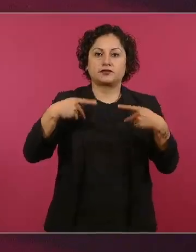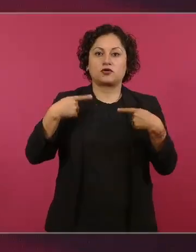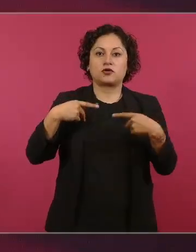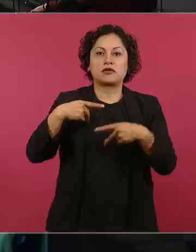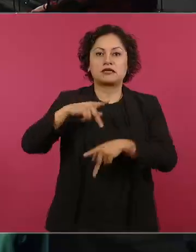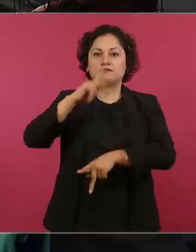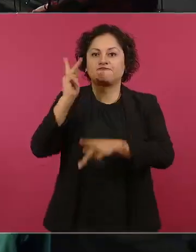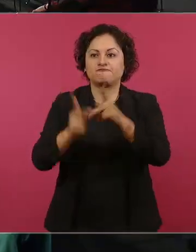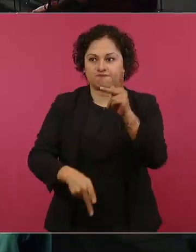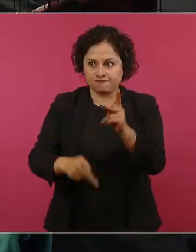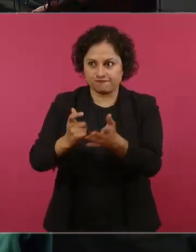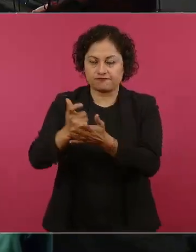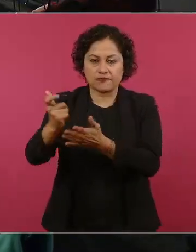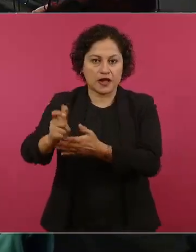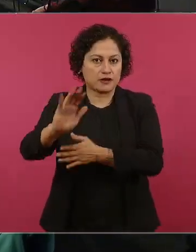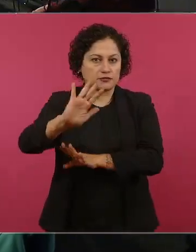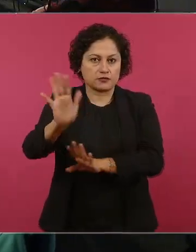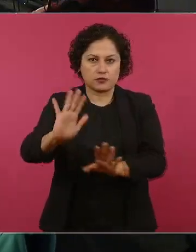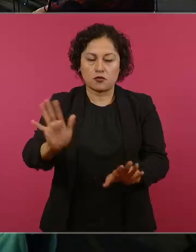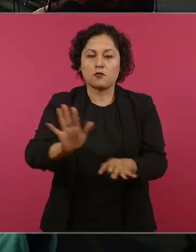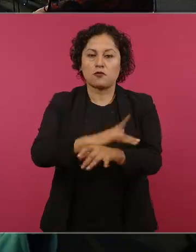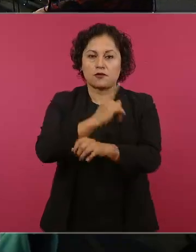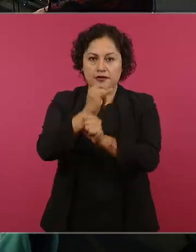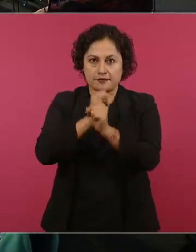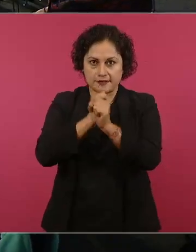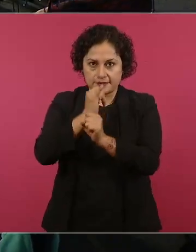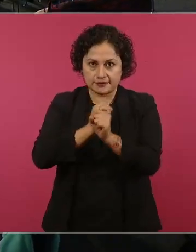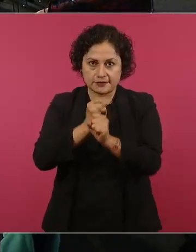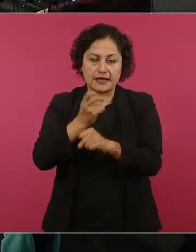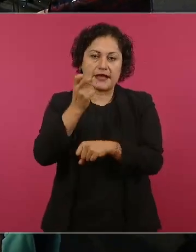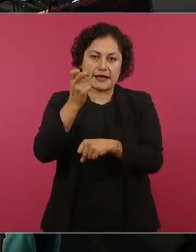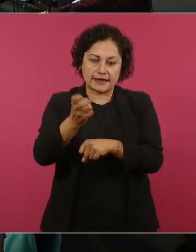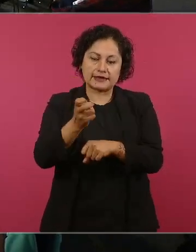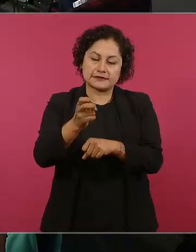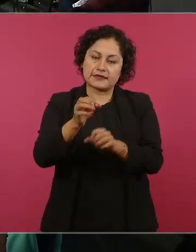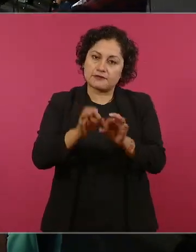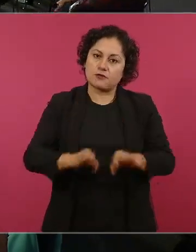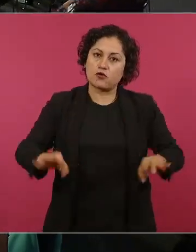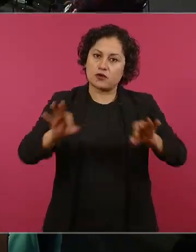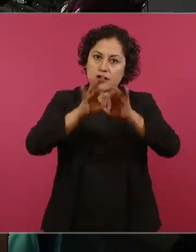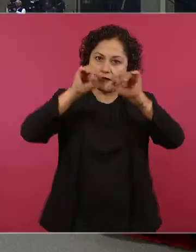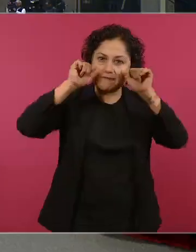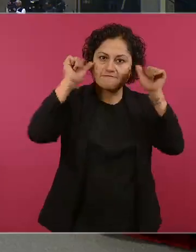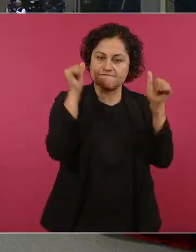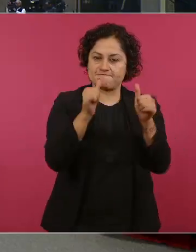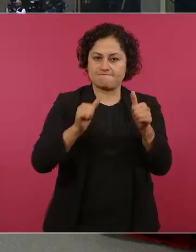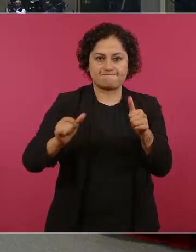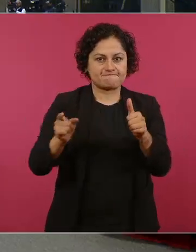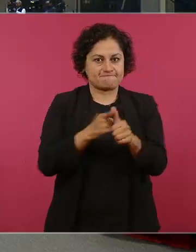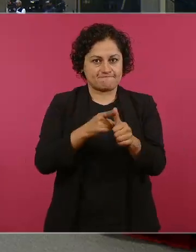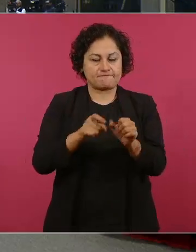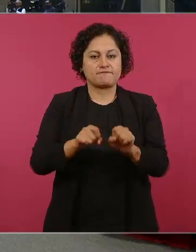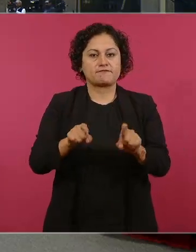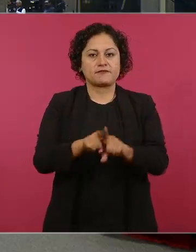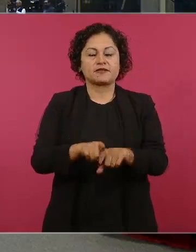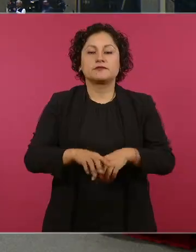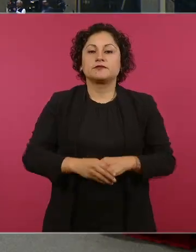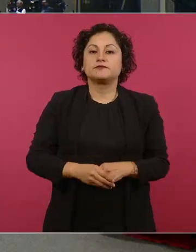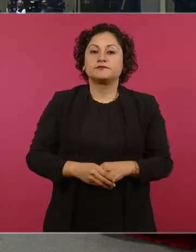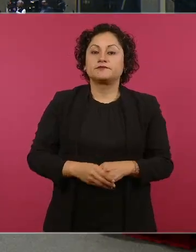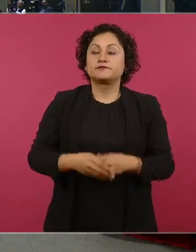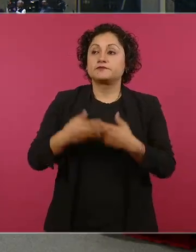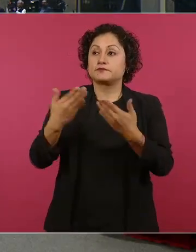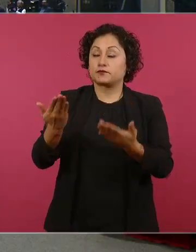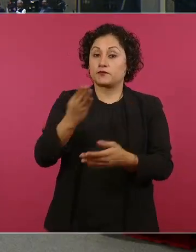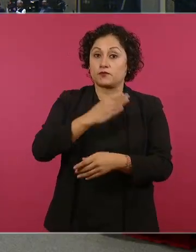al respecto, pero efectivamente esa es otra de las prioridades. Gracias. Buenos días, presidente. Buenos días a todas y a todos. Nancy Flores,